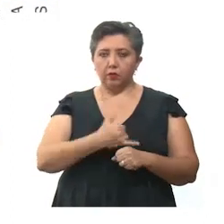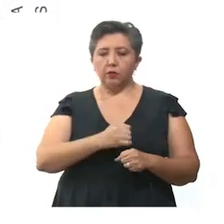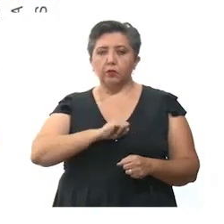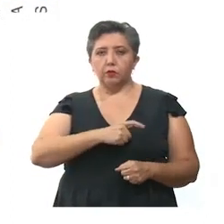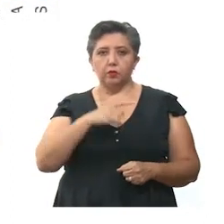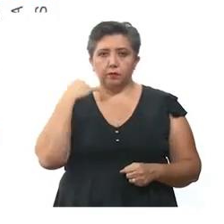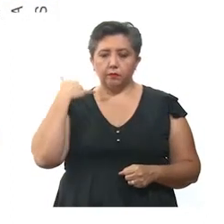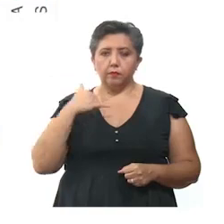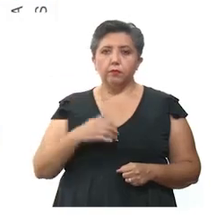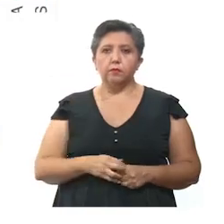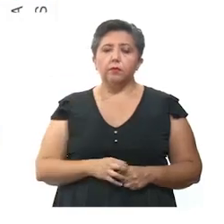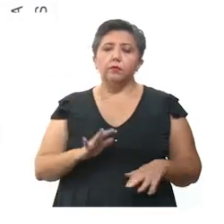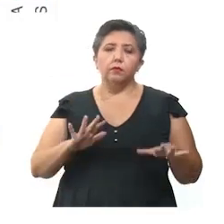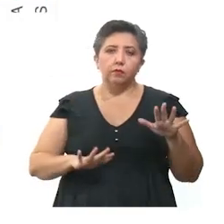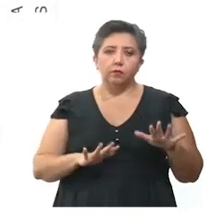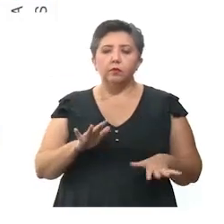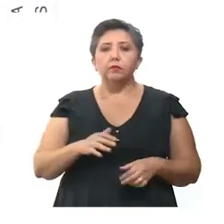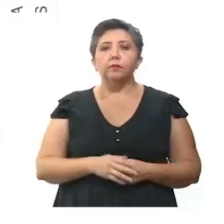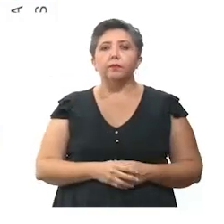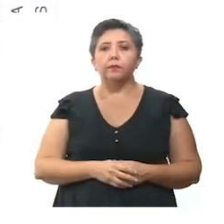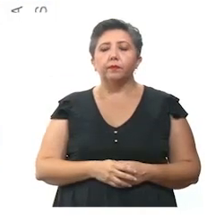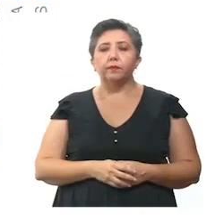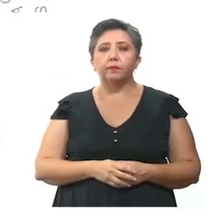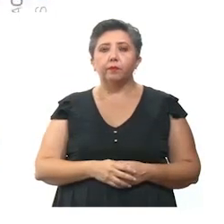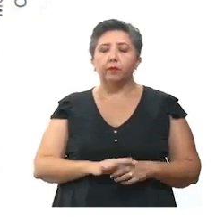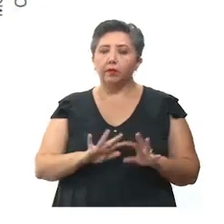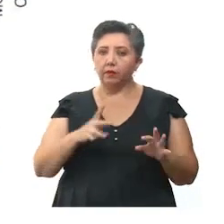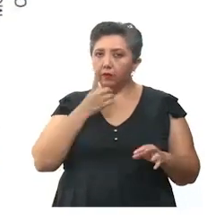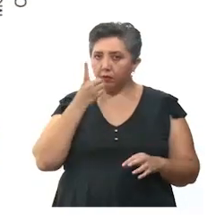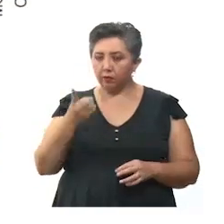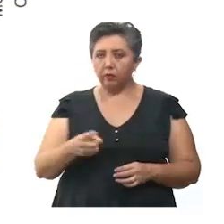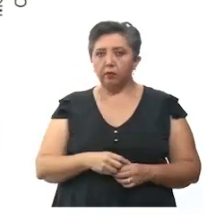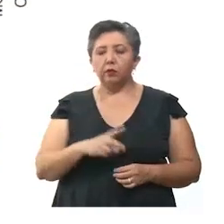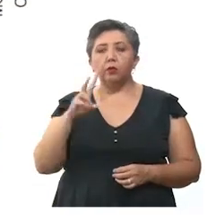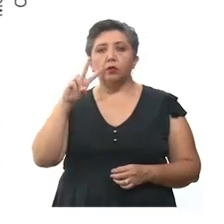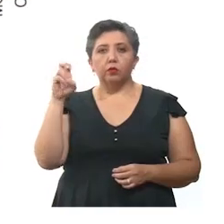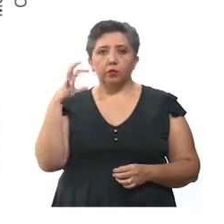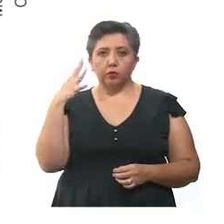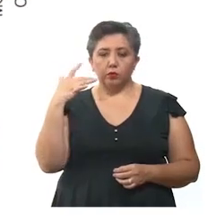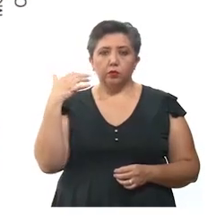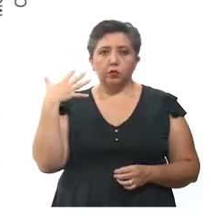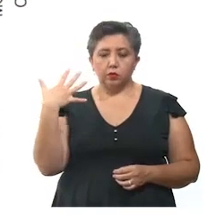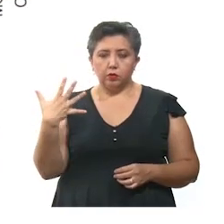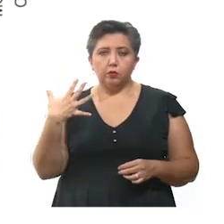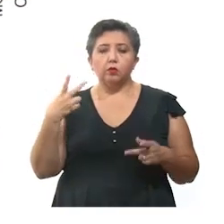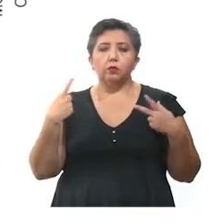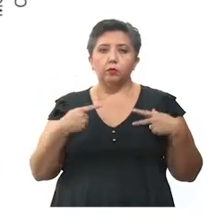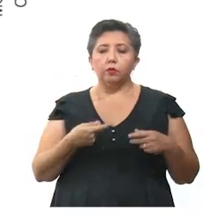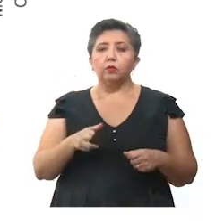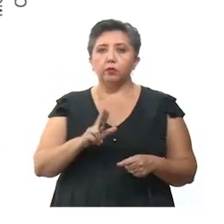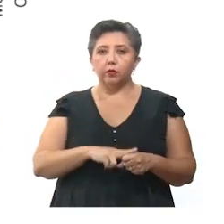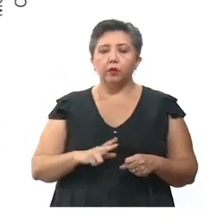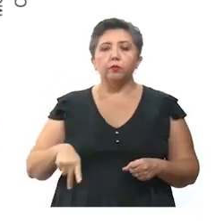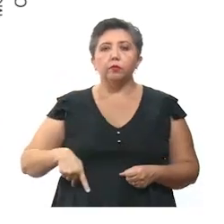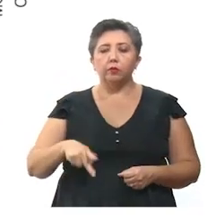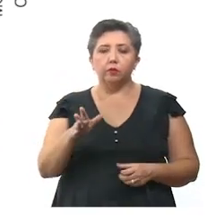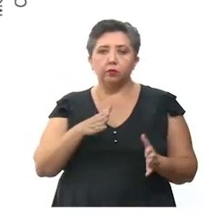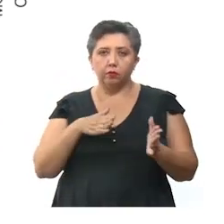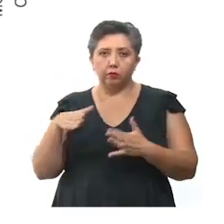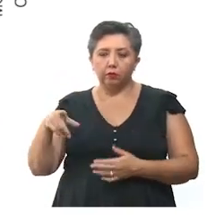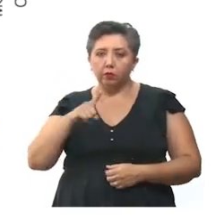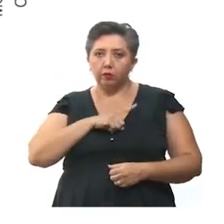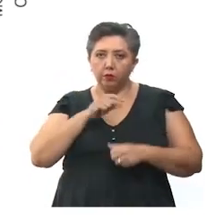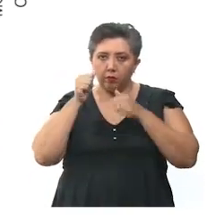Secretaría de Salud de Yucatán. Presentan síntomas leves. Como ya se mencionó, 255 de los casos positivos están en hospitales